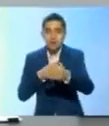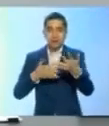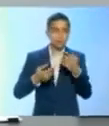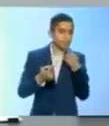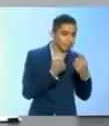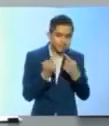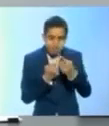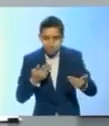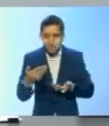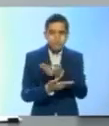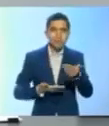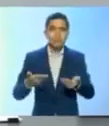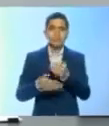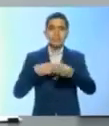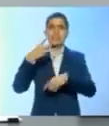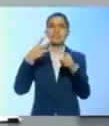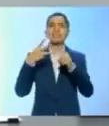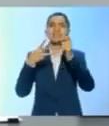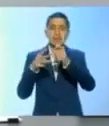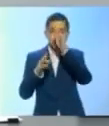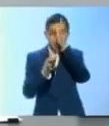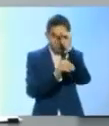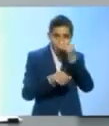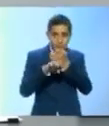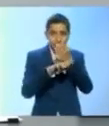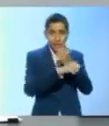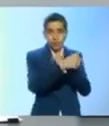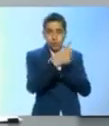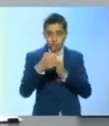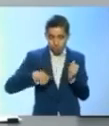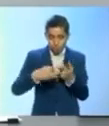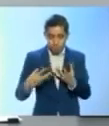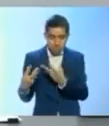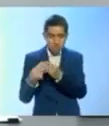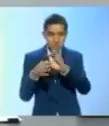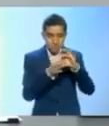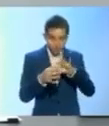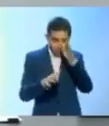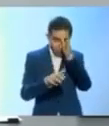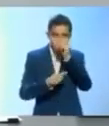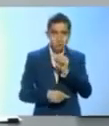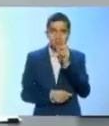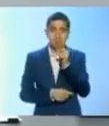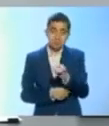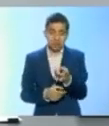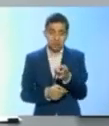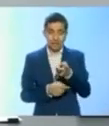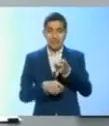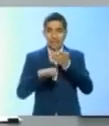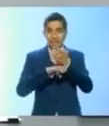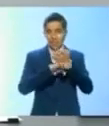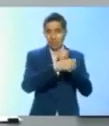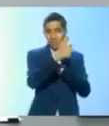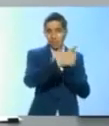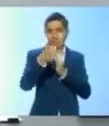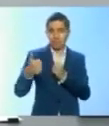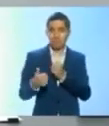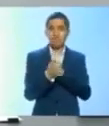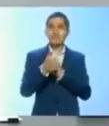Tercero, los estados acordamos, por el bien superior de las y los ciudadanos de estas entidades, que